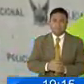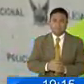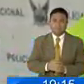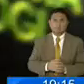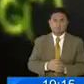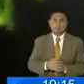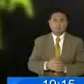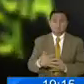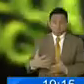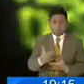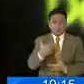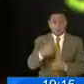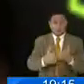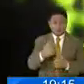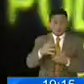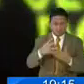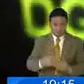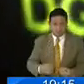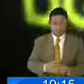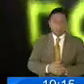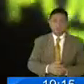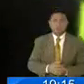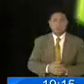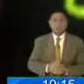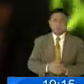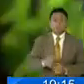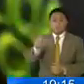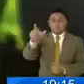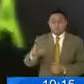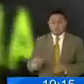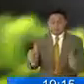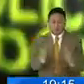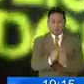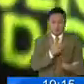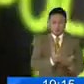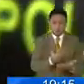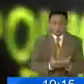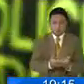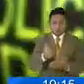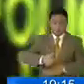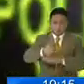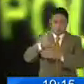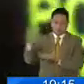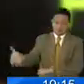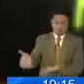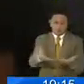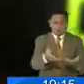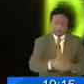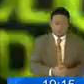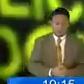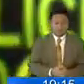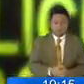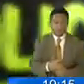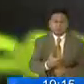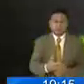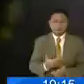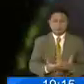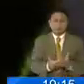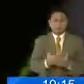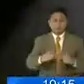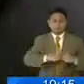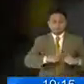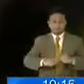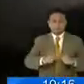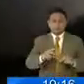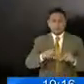los delitos. El detenido y las evidencias fueron entregadas a las autoridades correspondientes en lo que sería el resultado de un nuevo golpe a